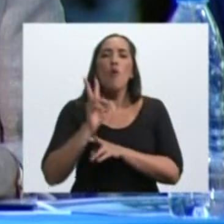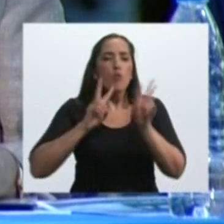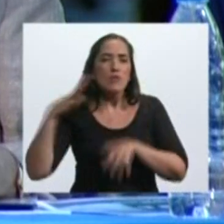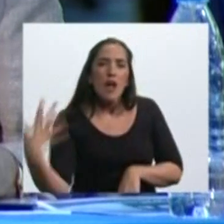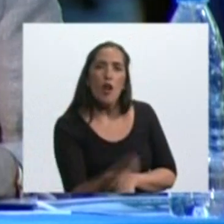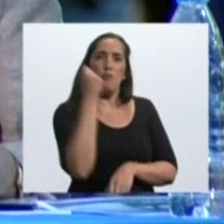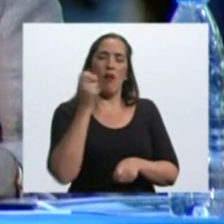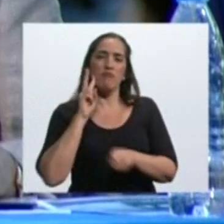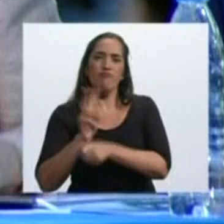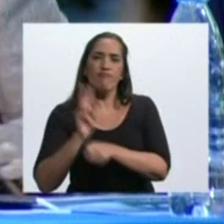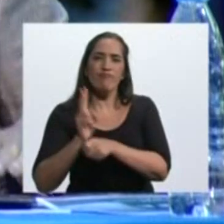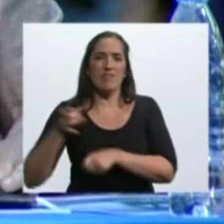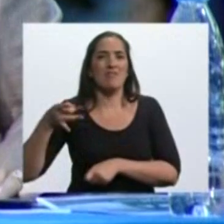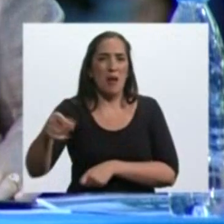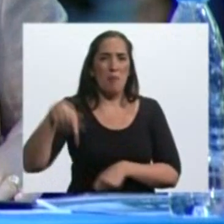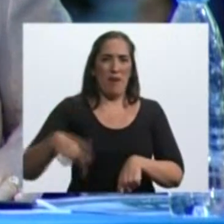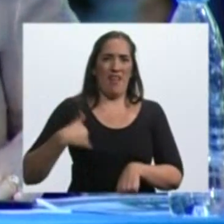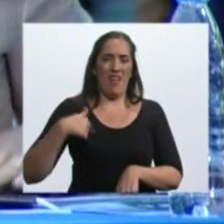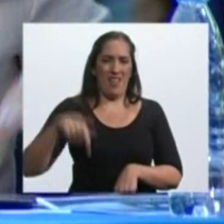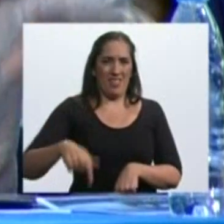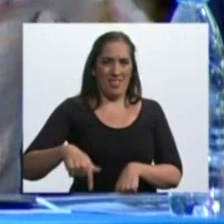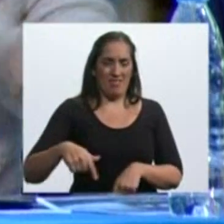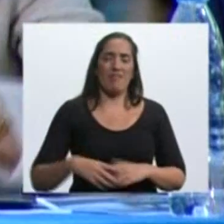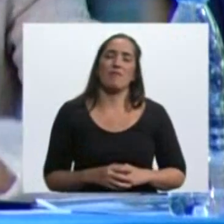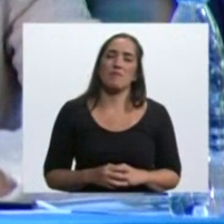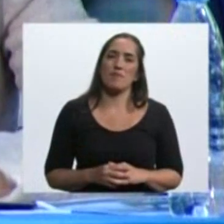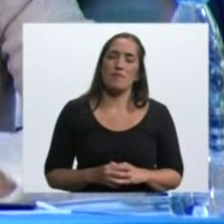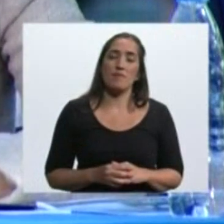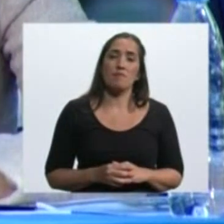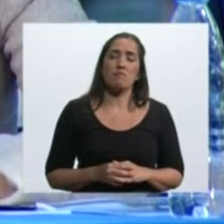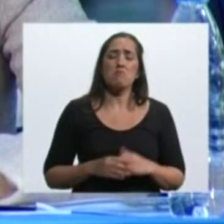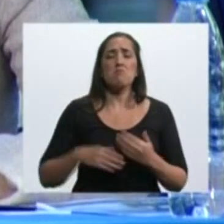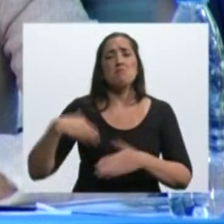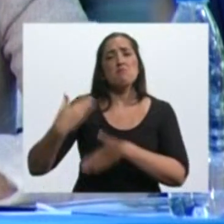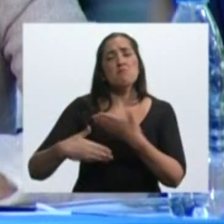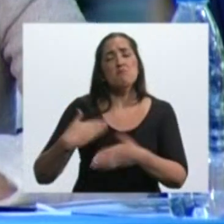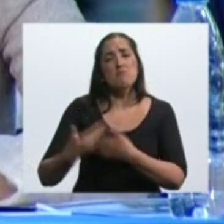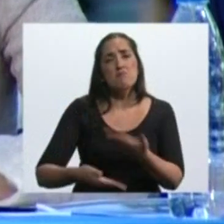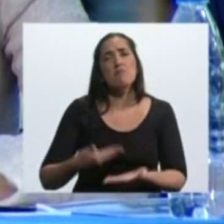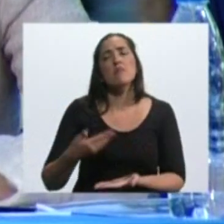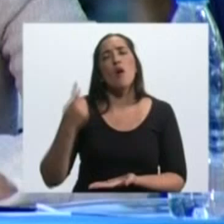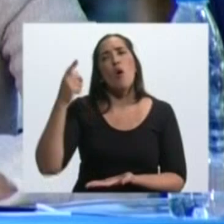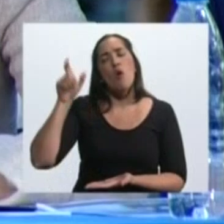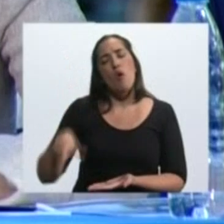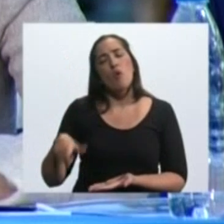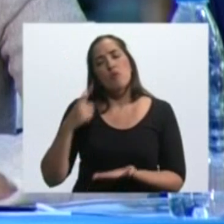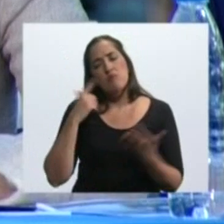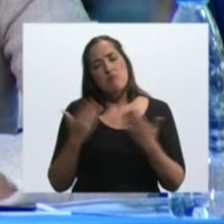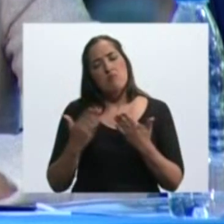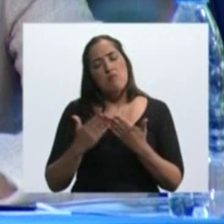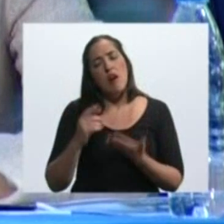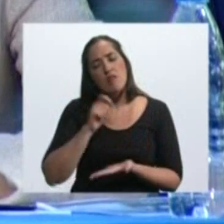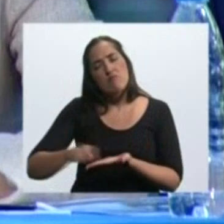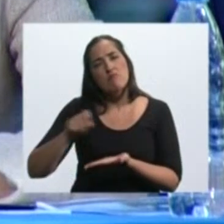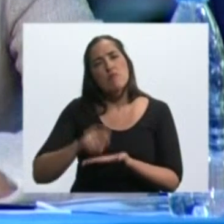ferrocarriles para los argentinos. Luego alguien reseñaba que la